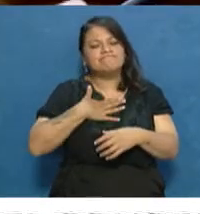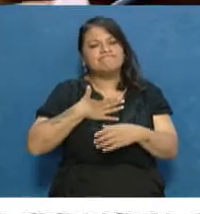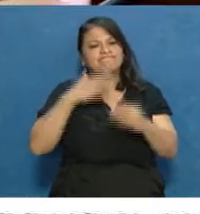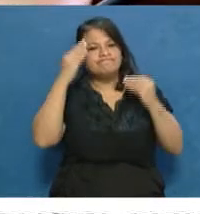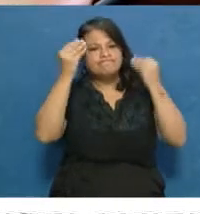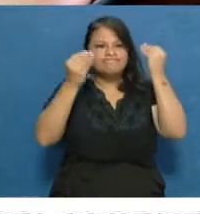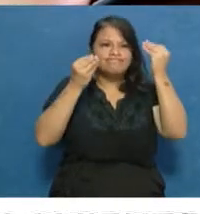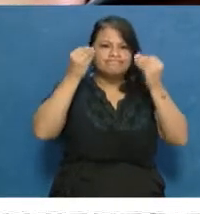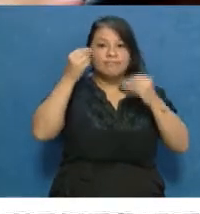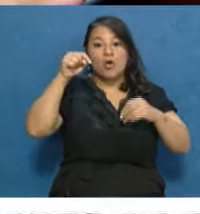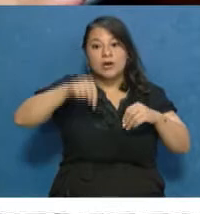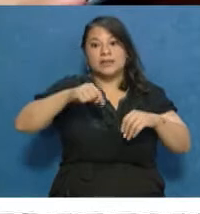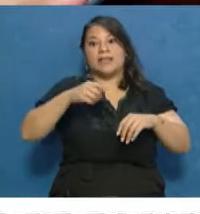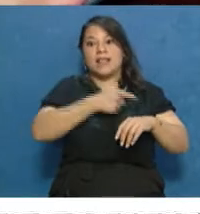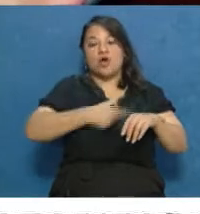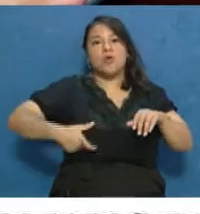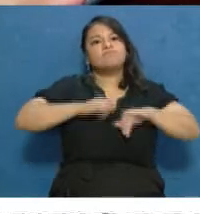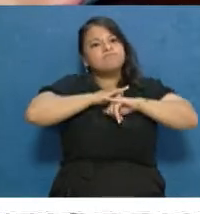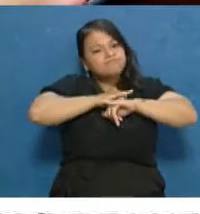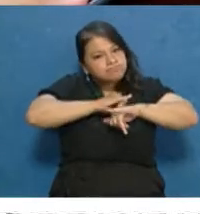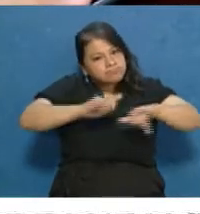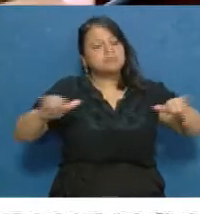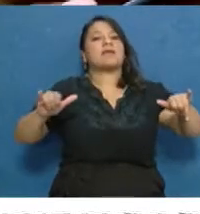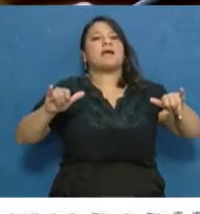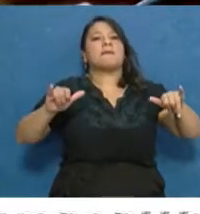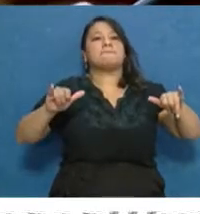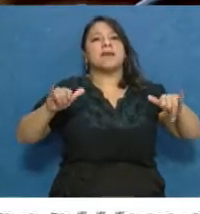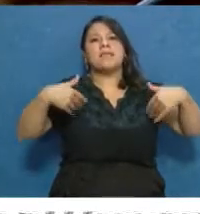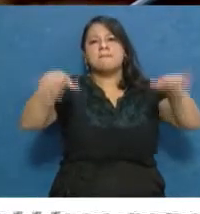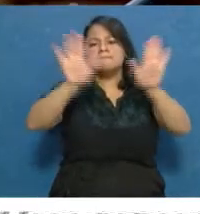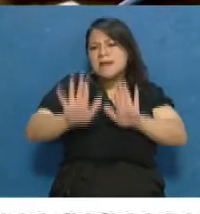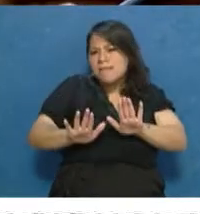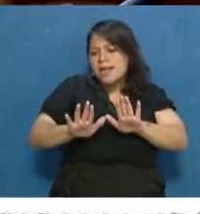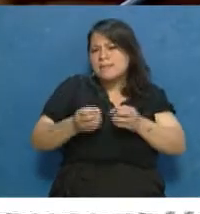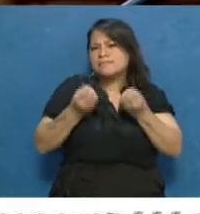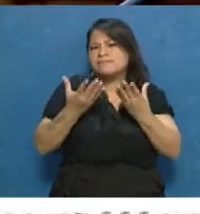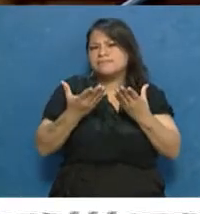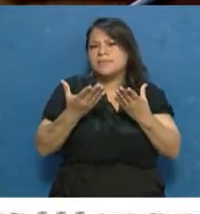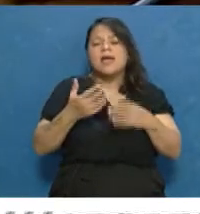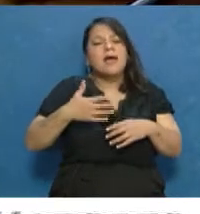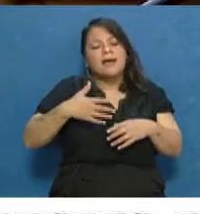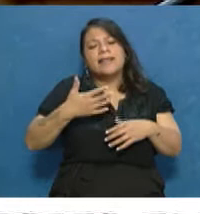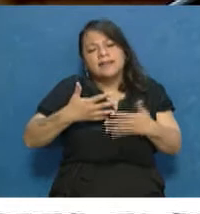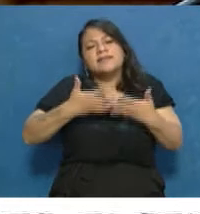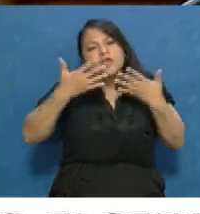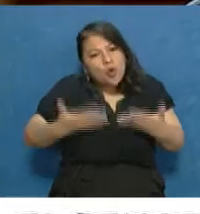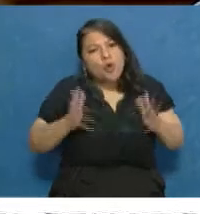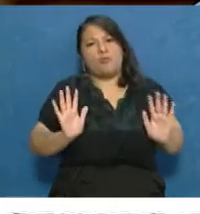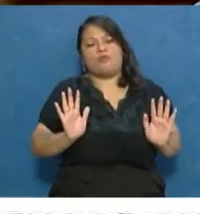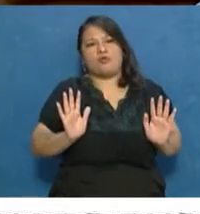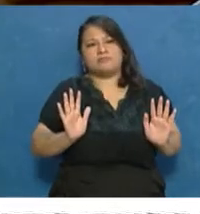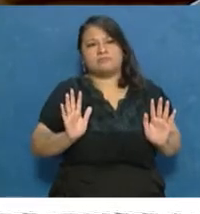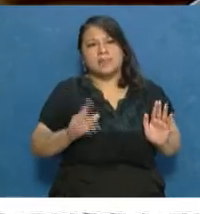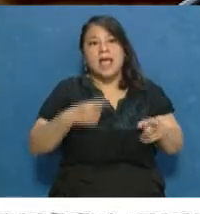nosotros ahora vamos a hacer una campaña del gobierno, que nosotros qué estamos viendo. Porque hay que ser sensato en esto. Estamos viendo que